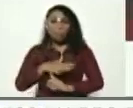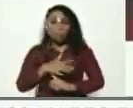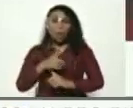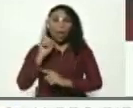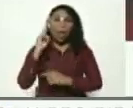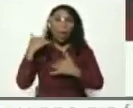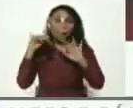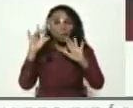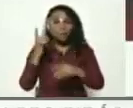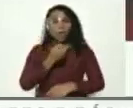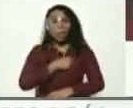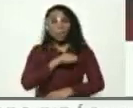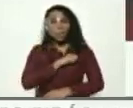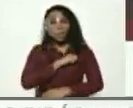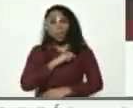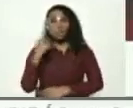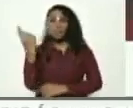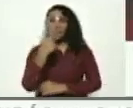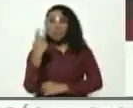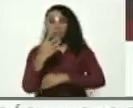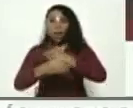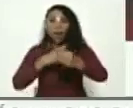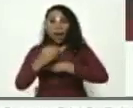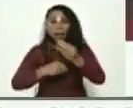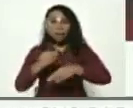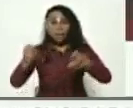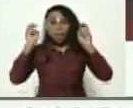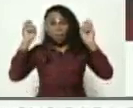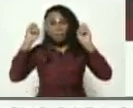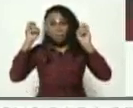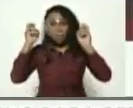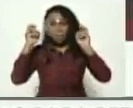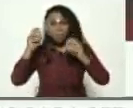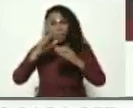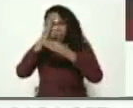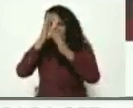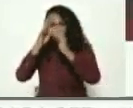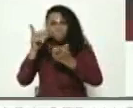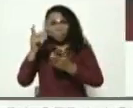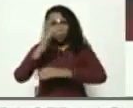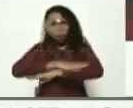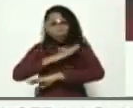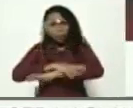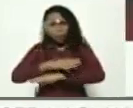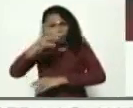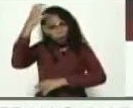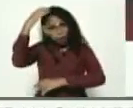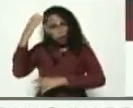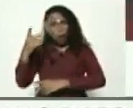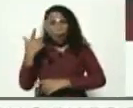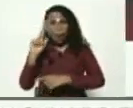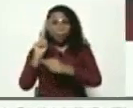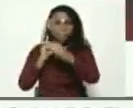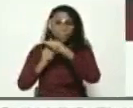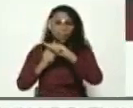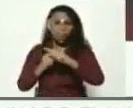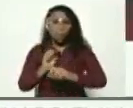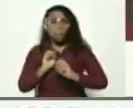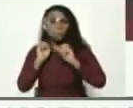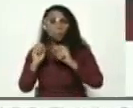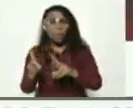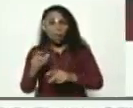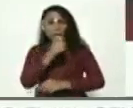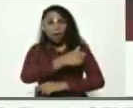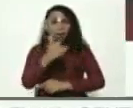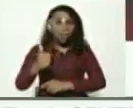si es español, y solo cede a las circunstancias y obedece al rey hasta que encuentra oportunidad. Cada provincia,